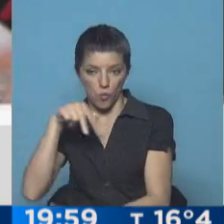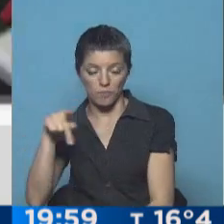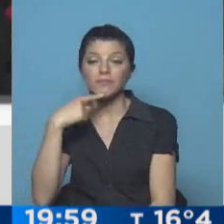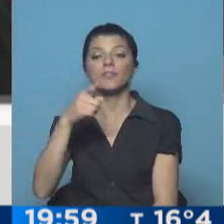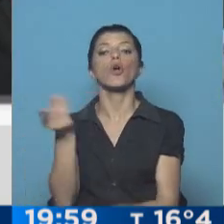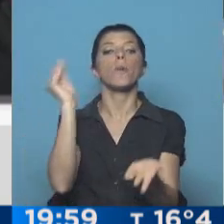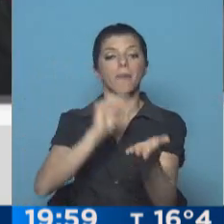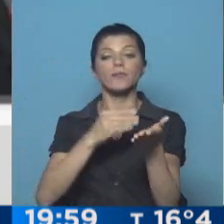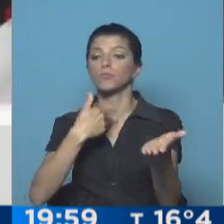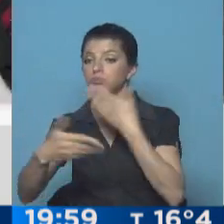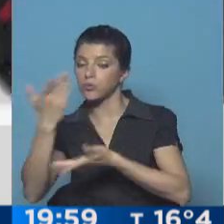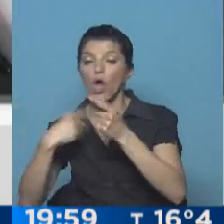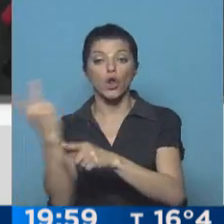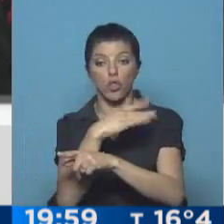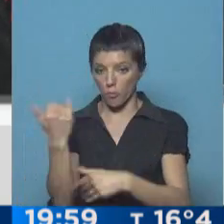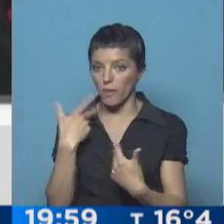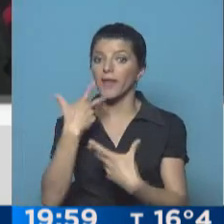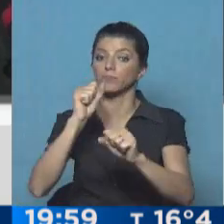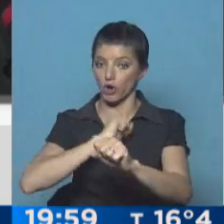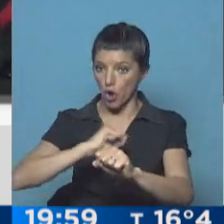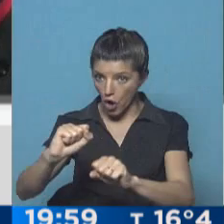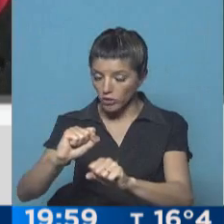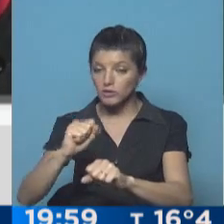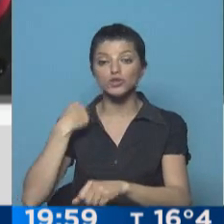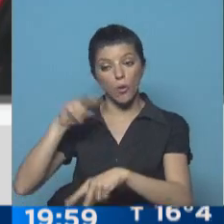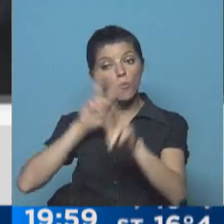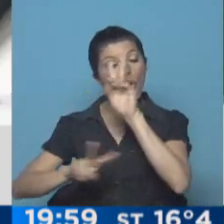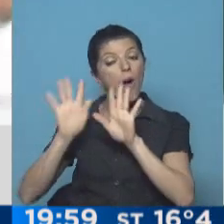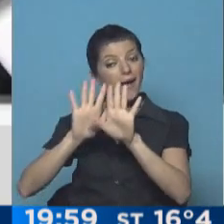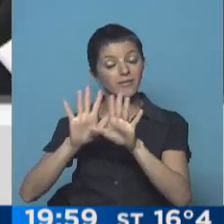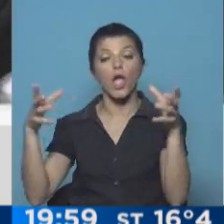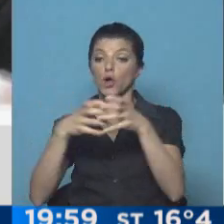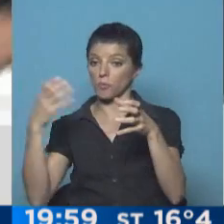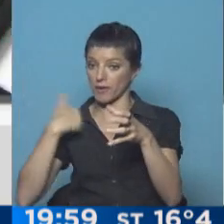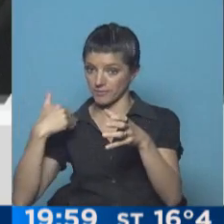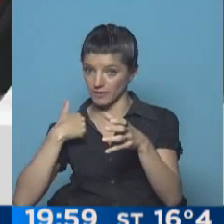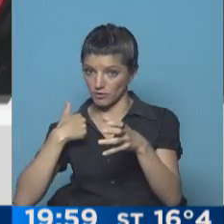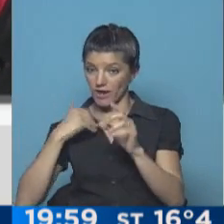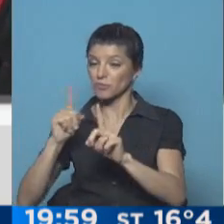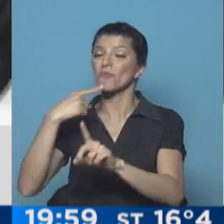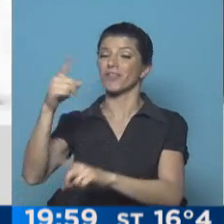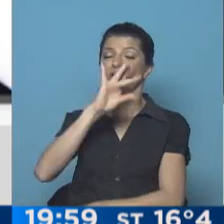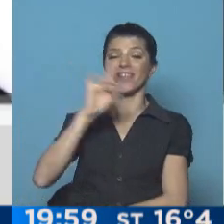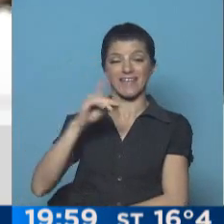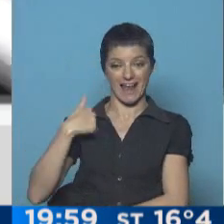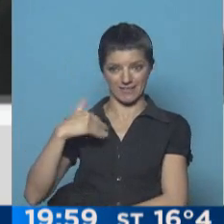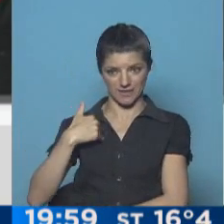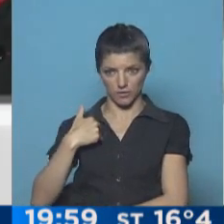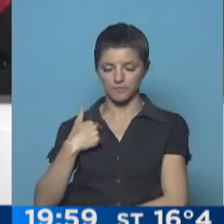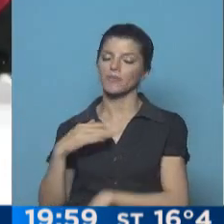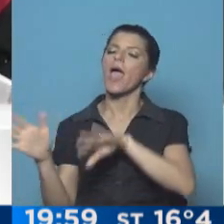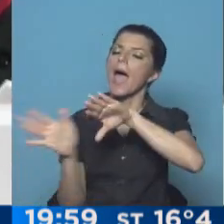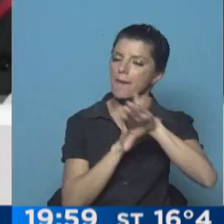dinamismo ambos pueden llegar al gol eso es lo que busco de de la selección argentina Más allá de que todos los jugadores que pone a